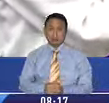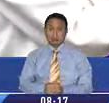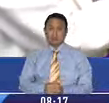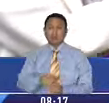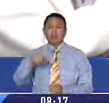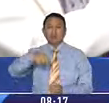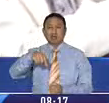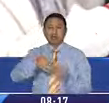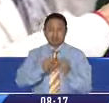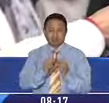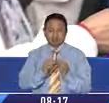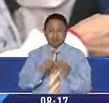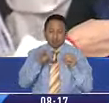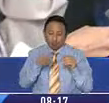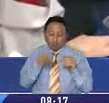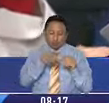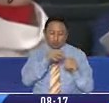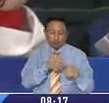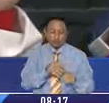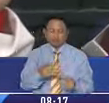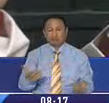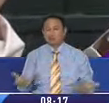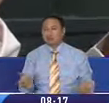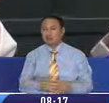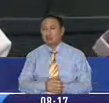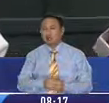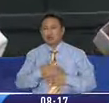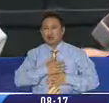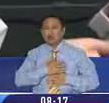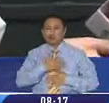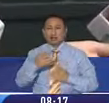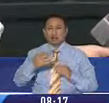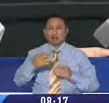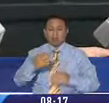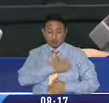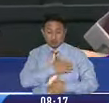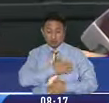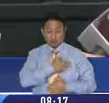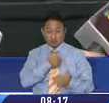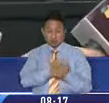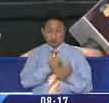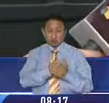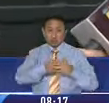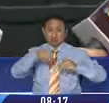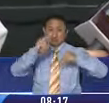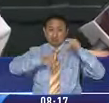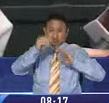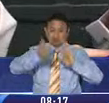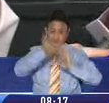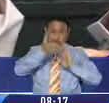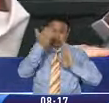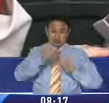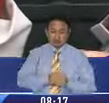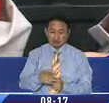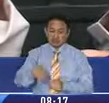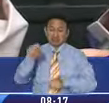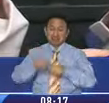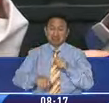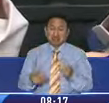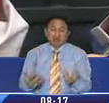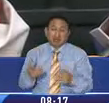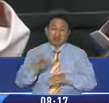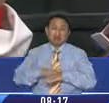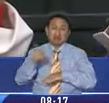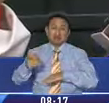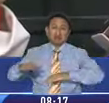pueden componer esto. Por nosotros incluso hemos puesto cemento de nuestros propios medios, pero igual sigue dañándose porque el pavimento